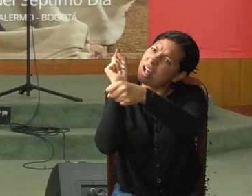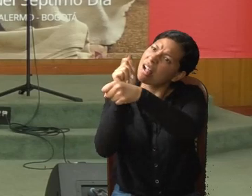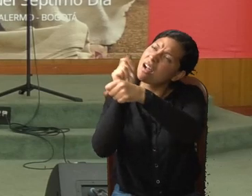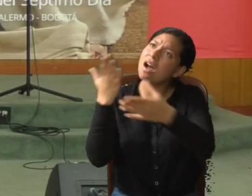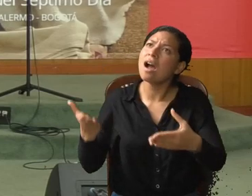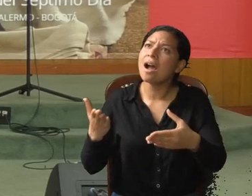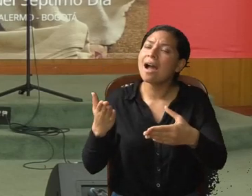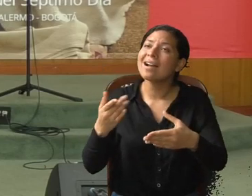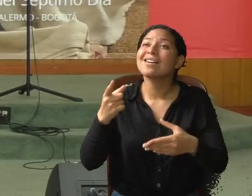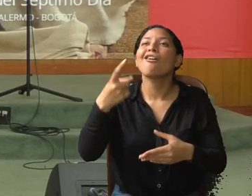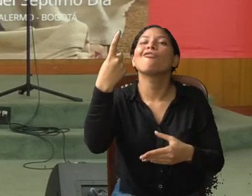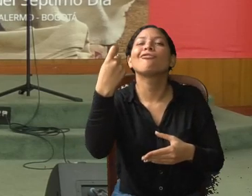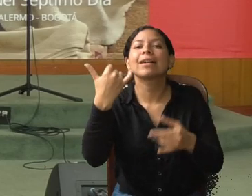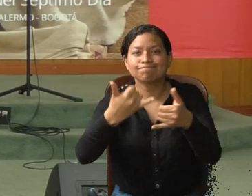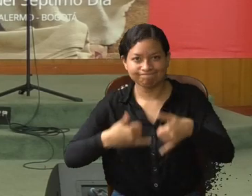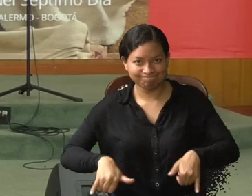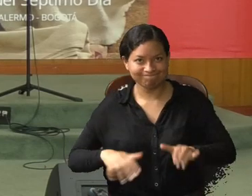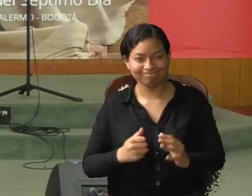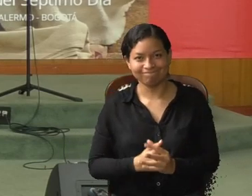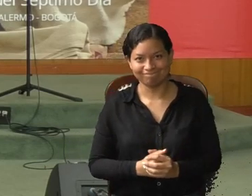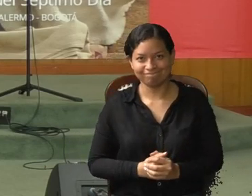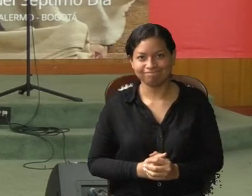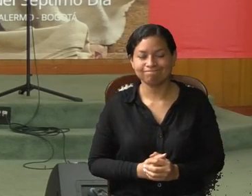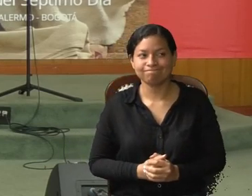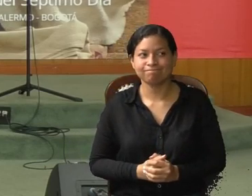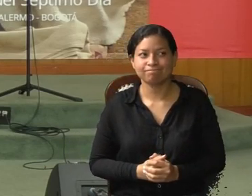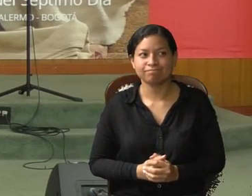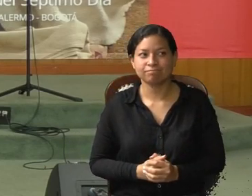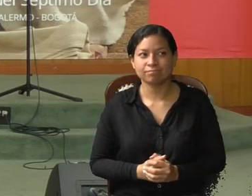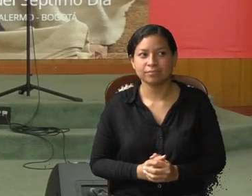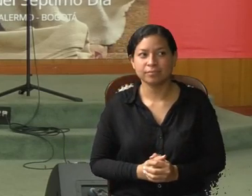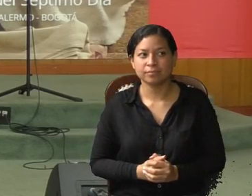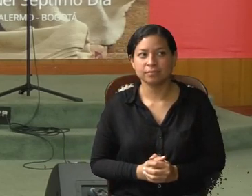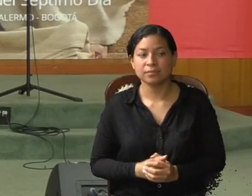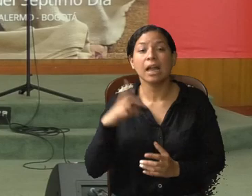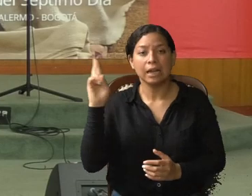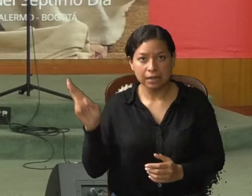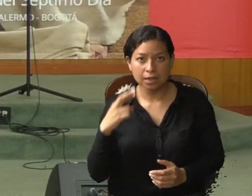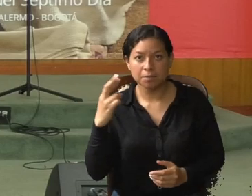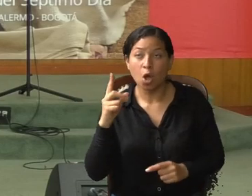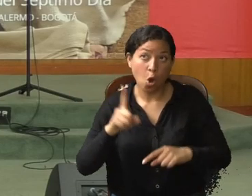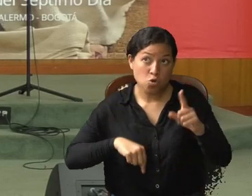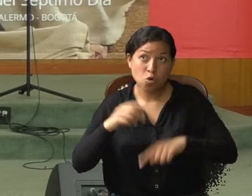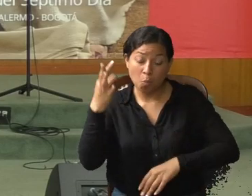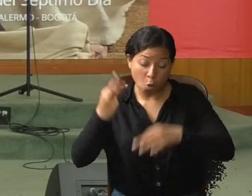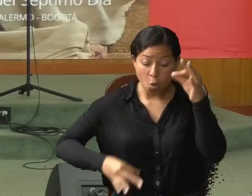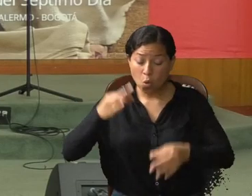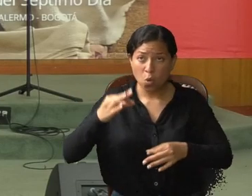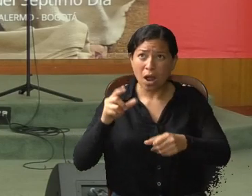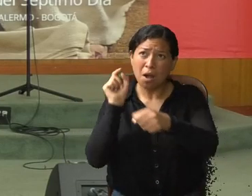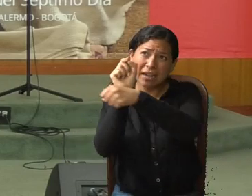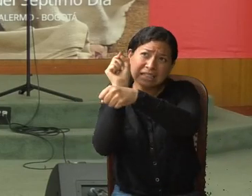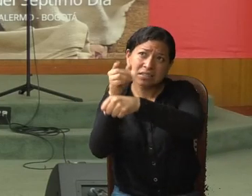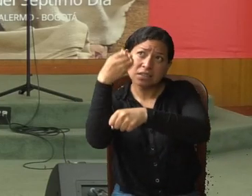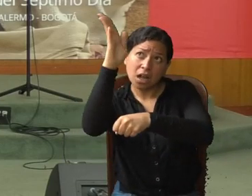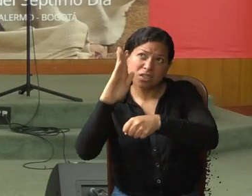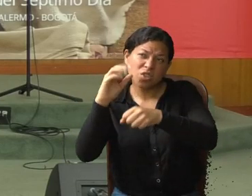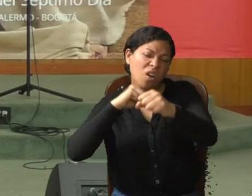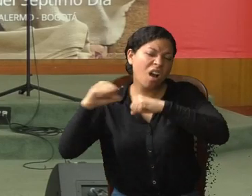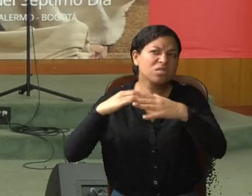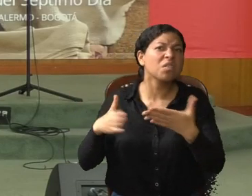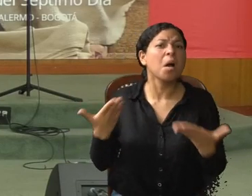podemos juzgar el trabajo de Dios sin que Él lo haya terminado. Y como humanos somos muy buenos